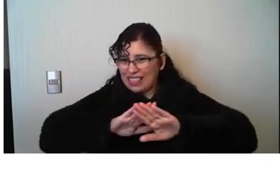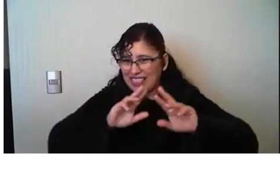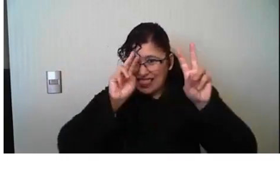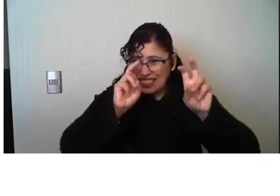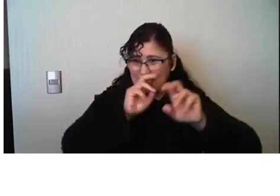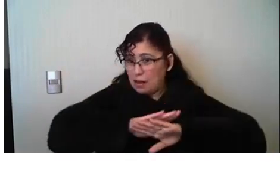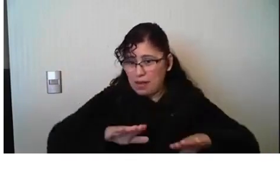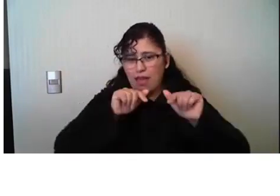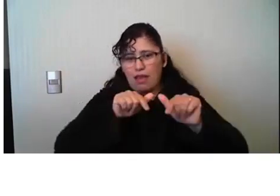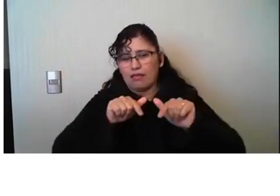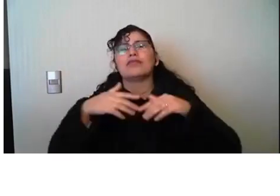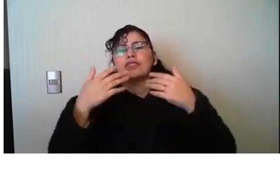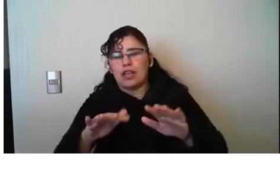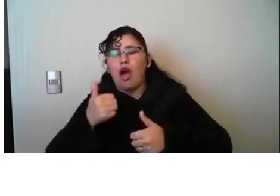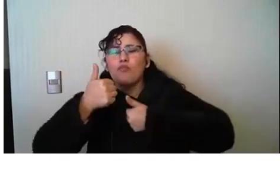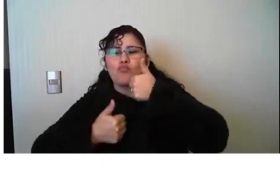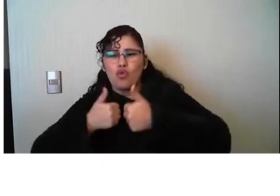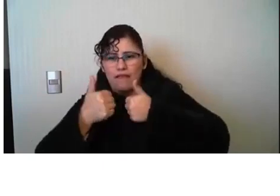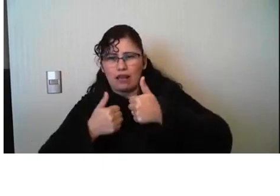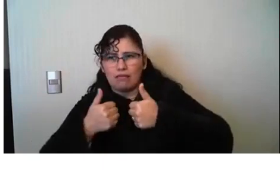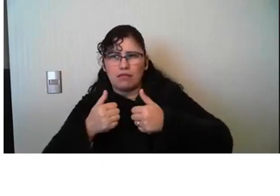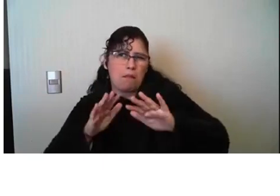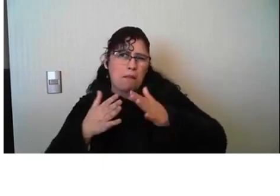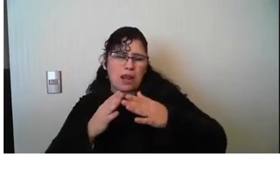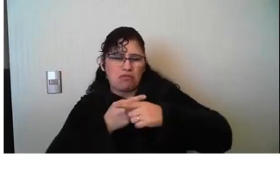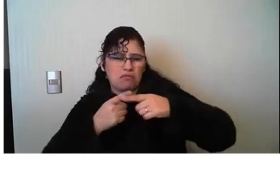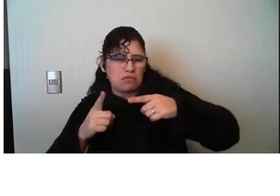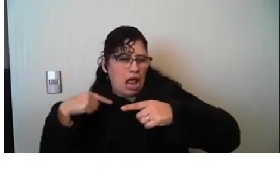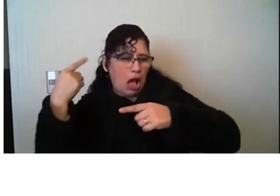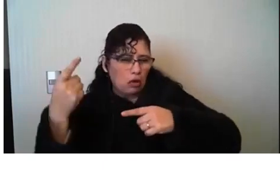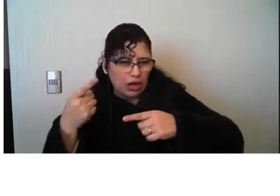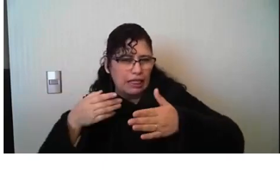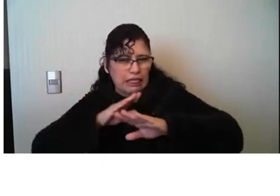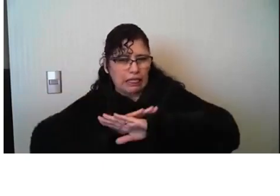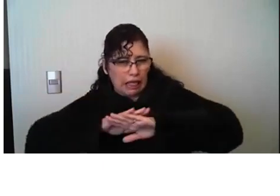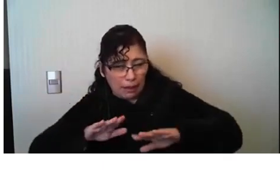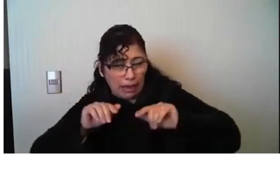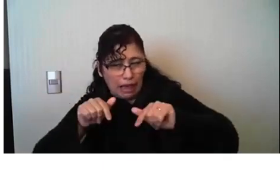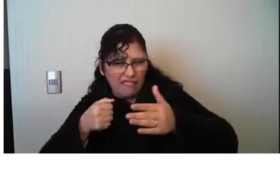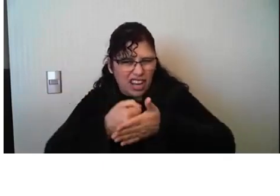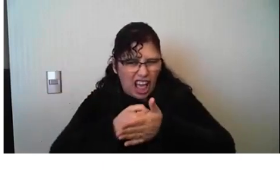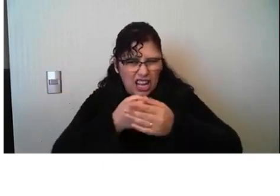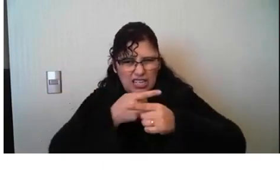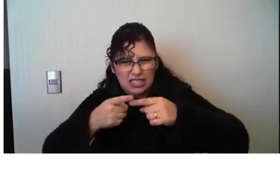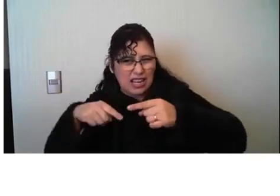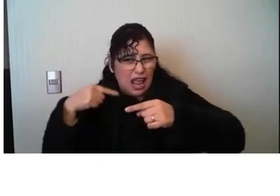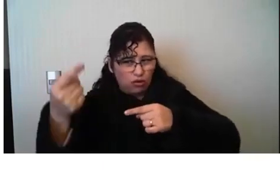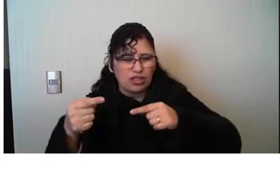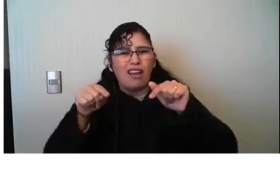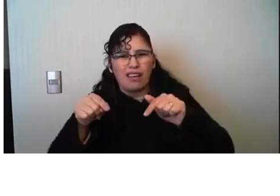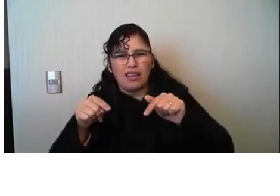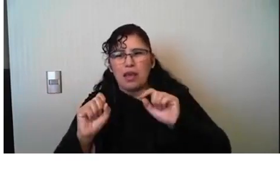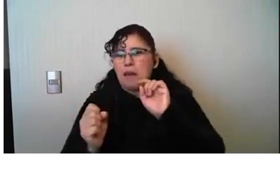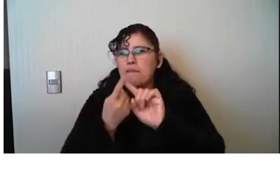sea el término de la próxima semana, por tanto estaríamos en condiciones de la primera o segunda semana ya de noviembre de tener la primera